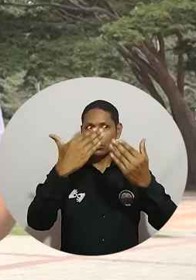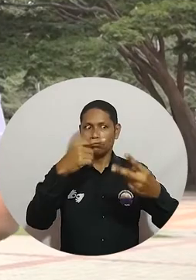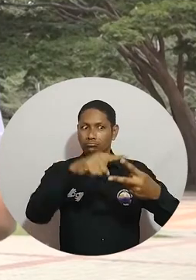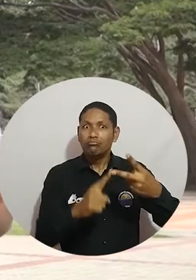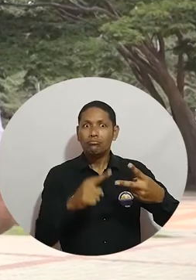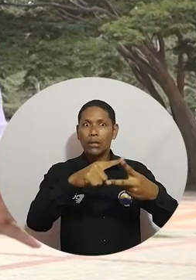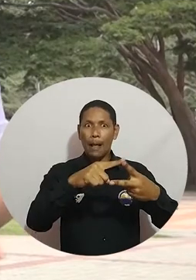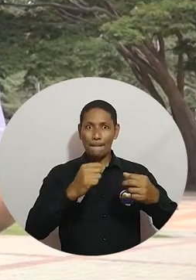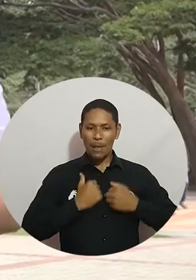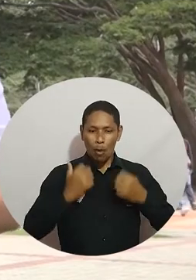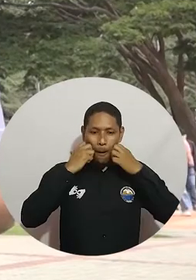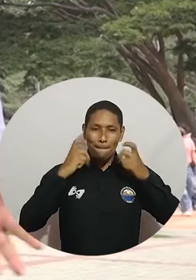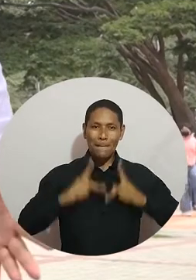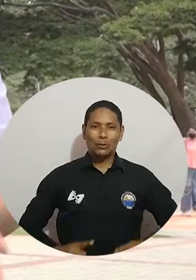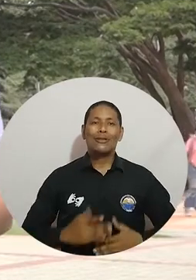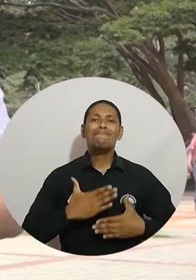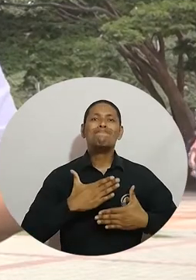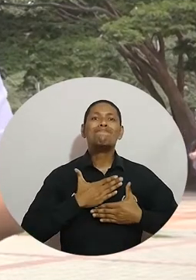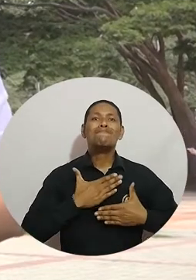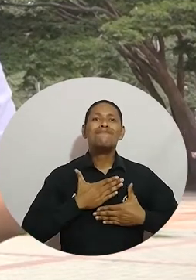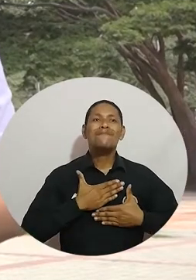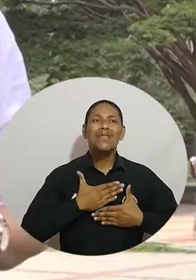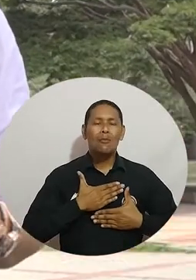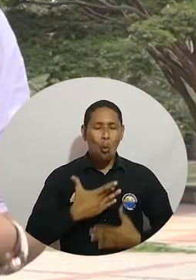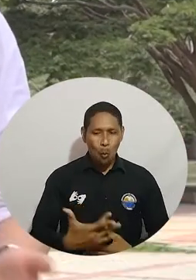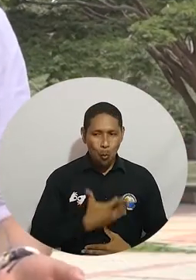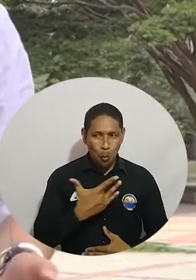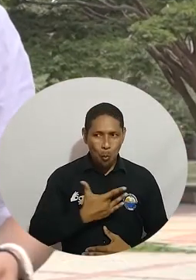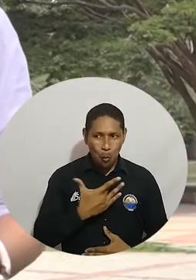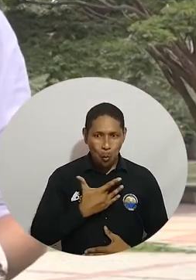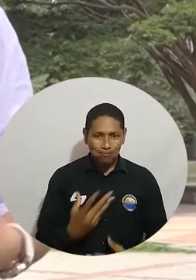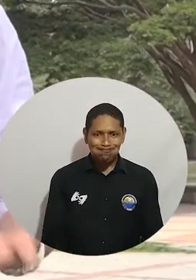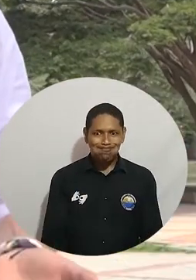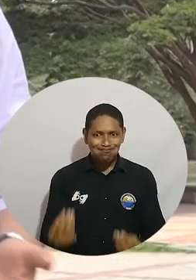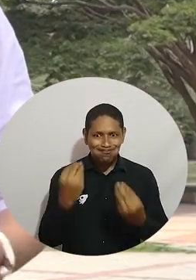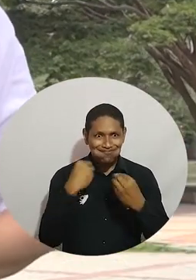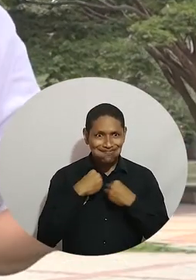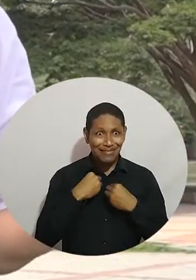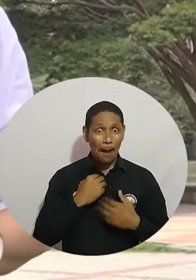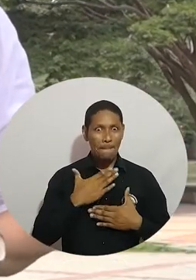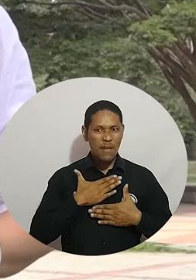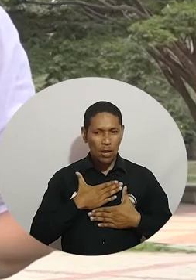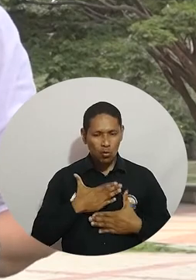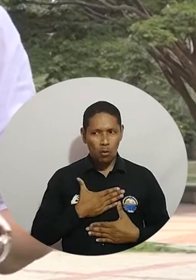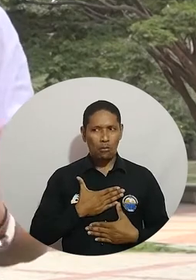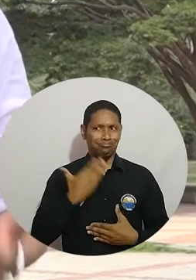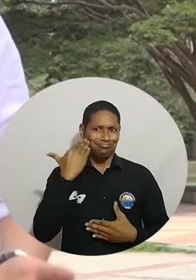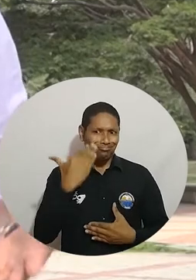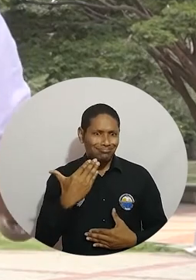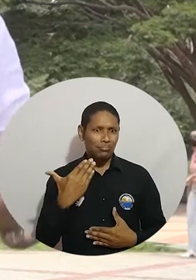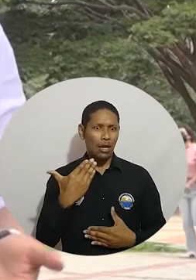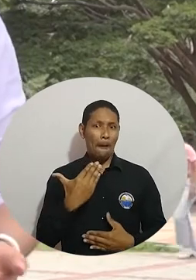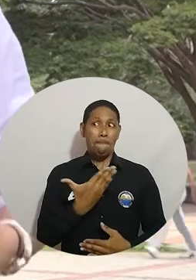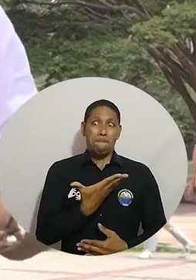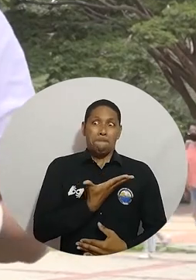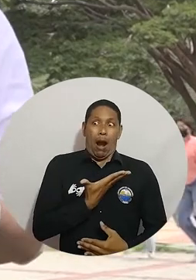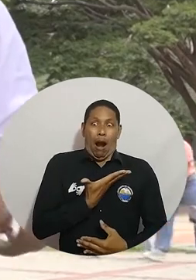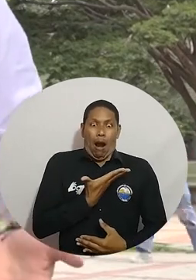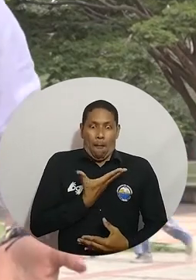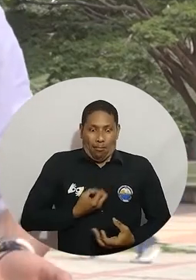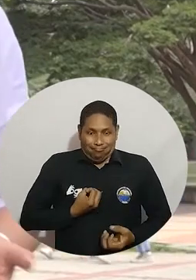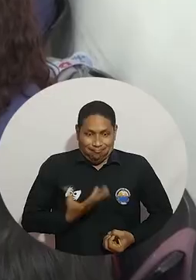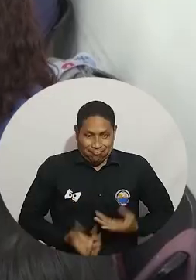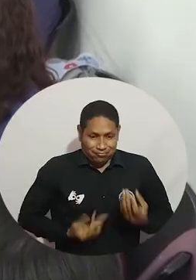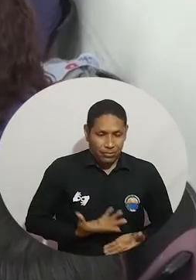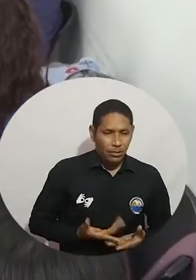beneficios principalmente en dos aspectos. En lo personal creo que va a aportar un gran crecimiento en lo que soy como mujer, en lo que soy